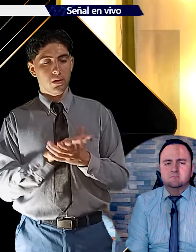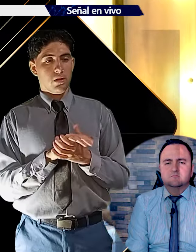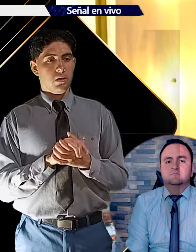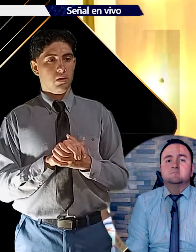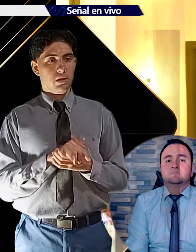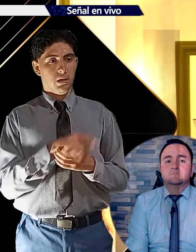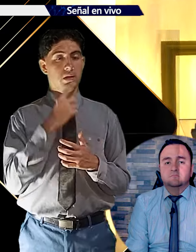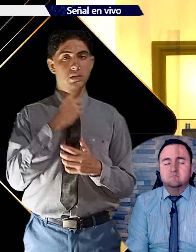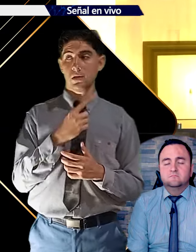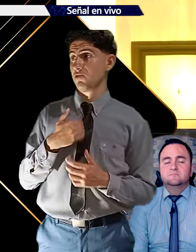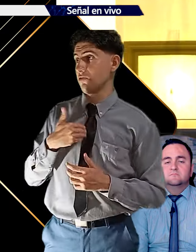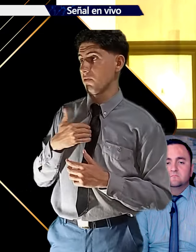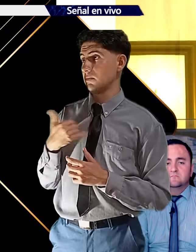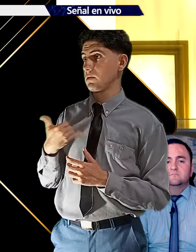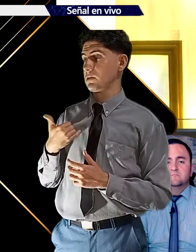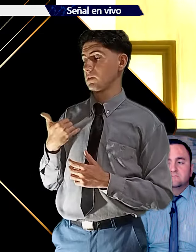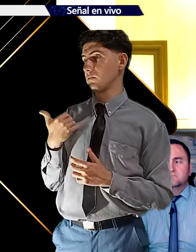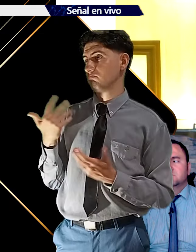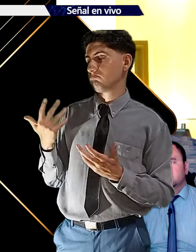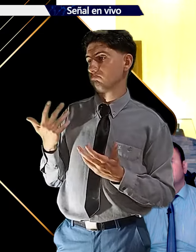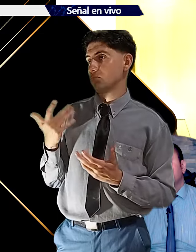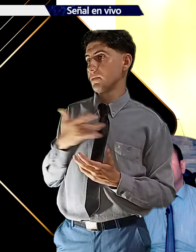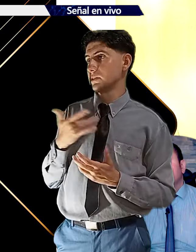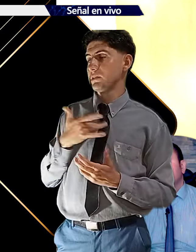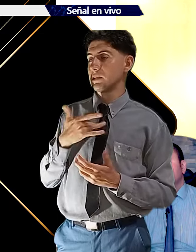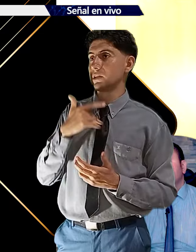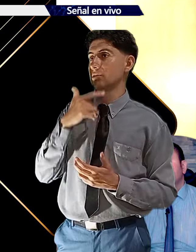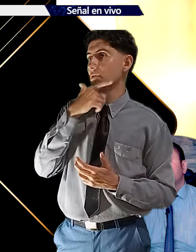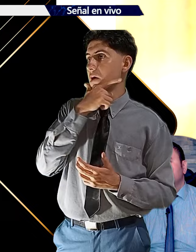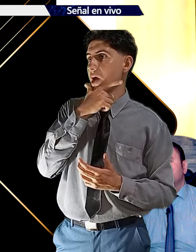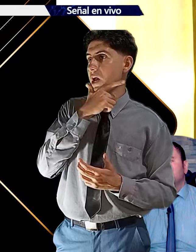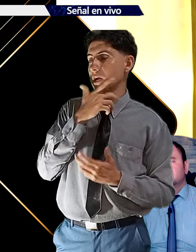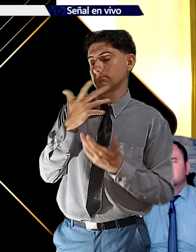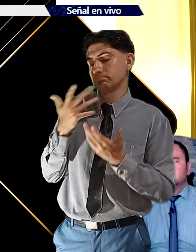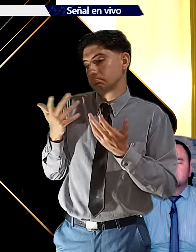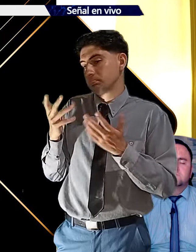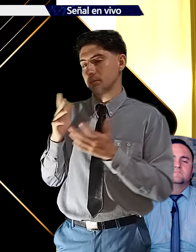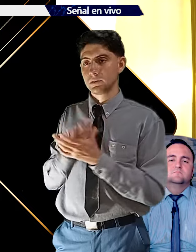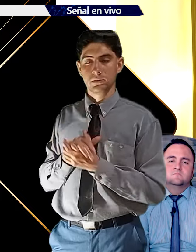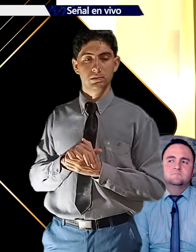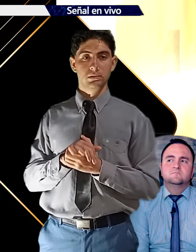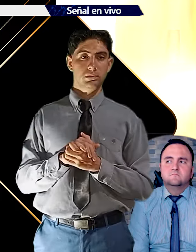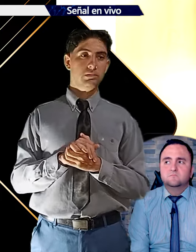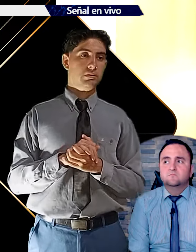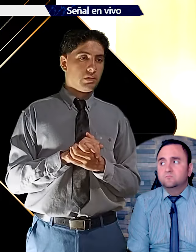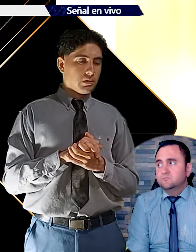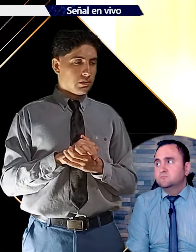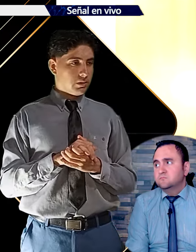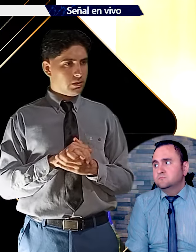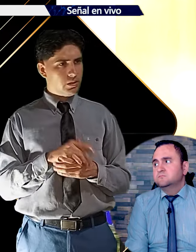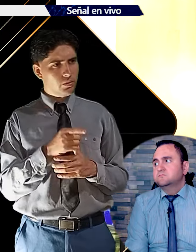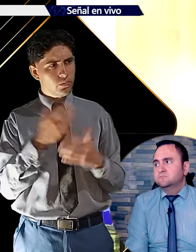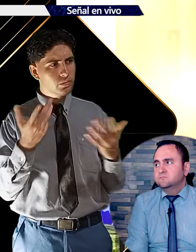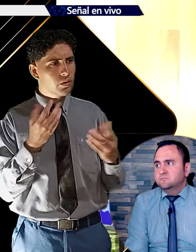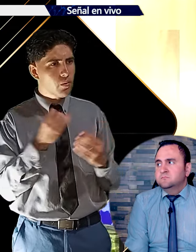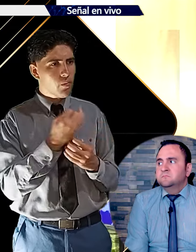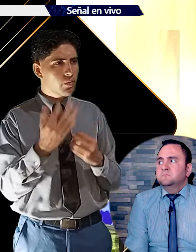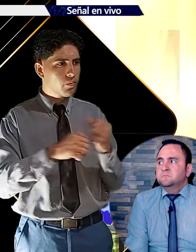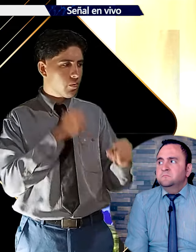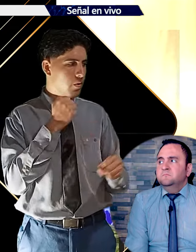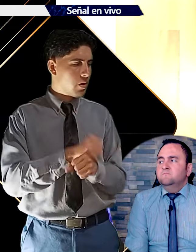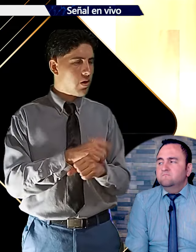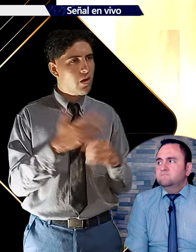yo llevo 25, 30 años en la iglesia. Le dije: hermana querida, ¿cómo es que usted con 25, 30 años en la